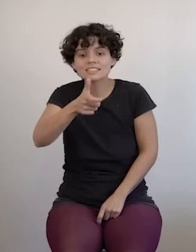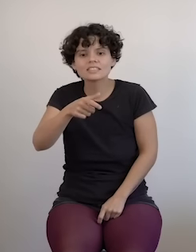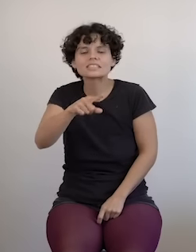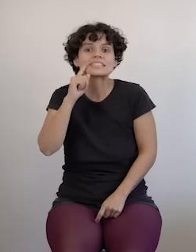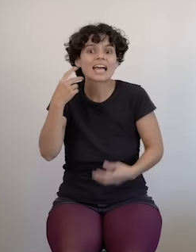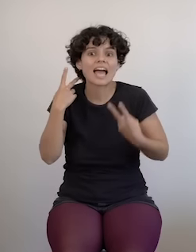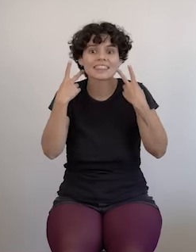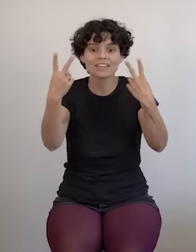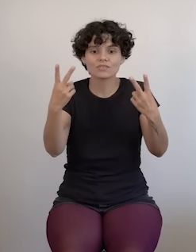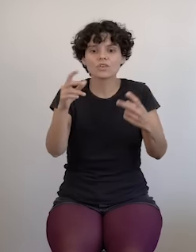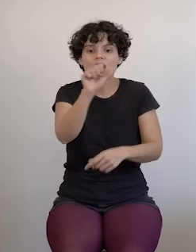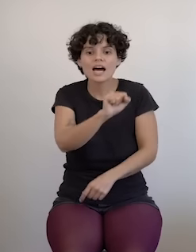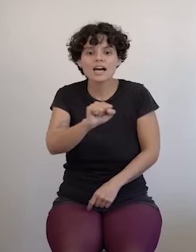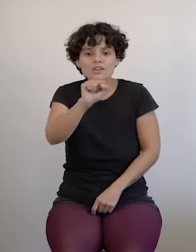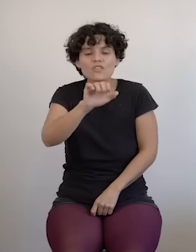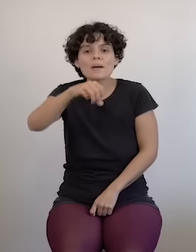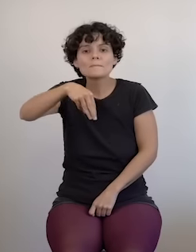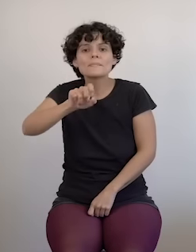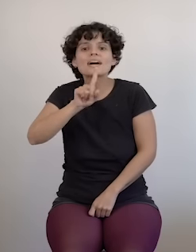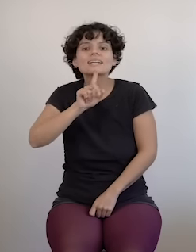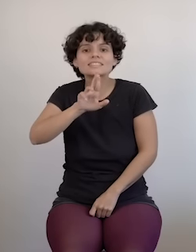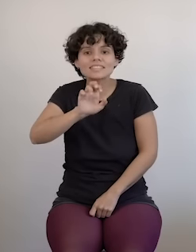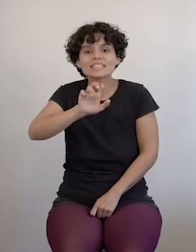En Instagram es